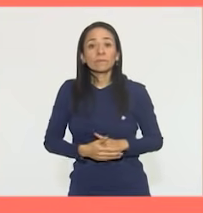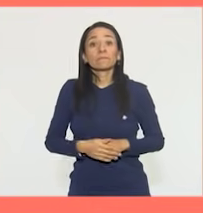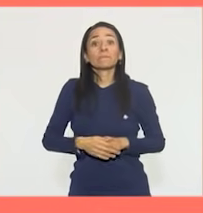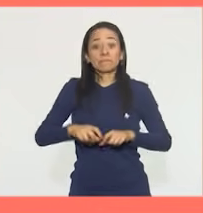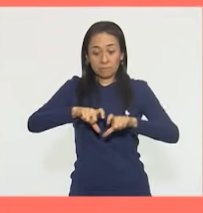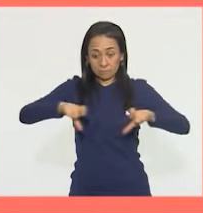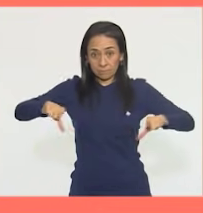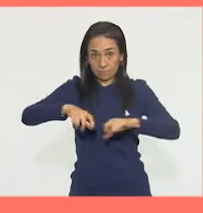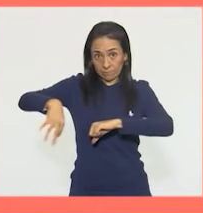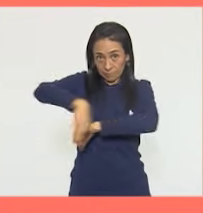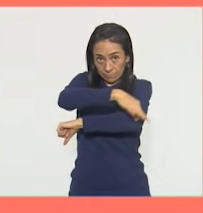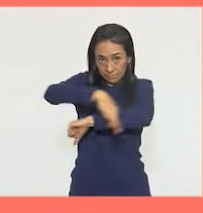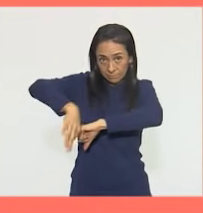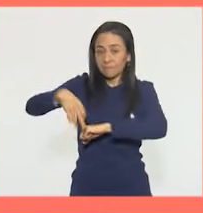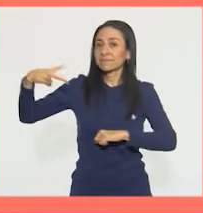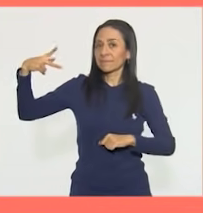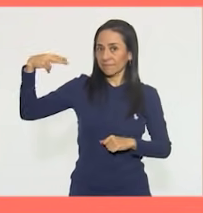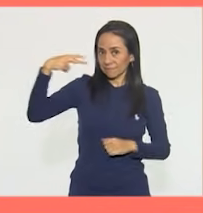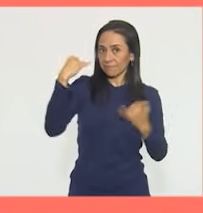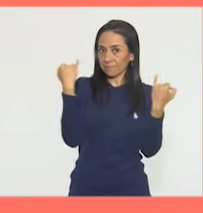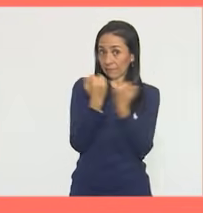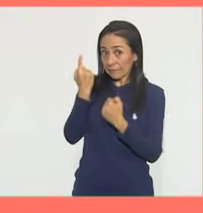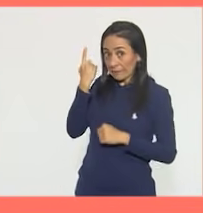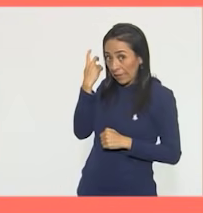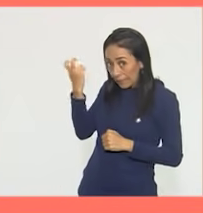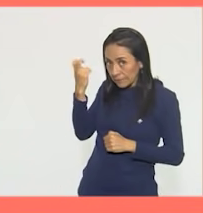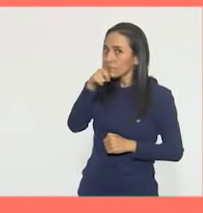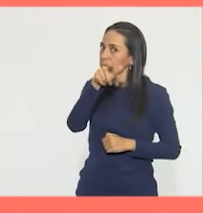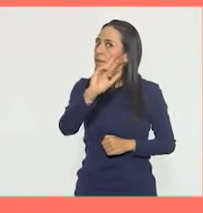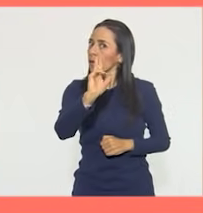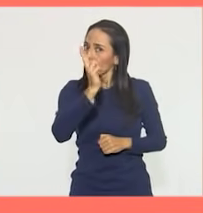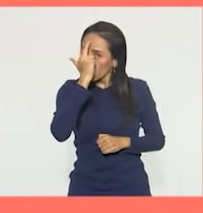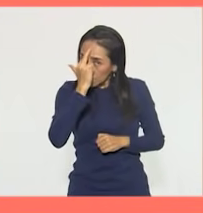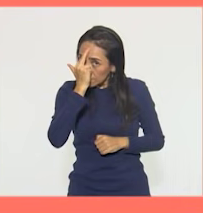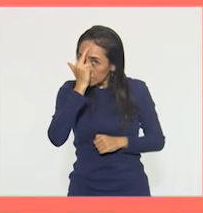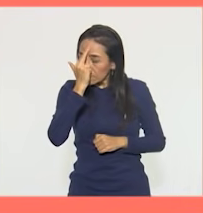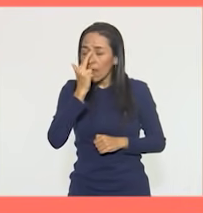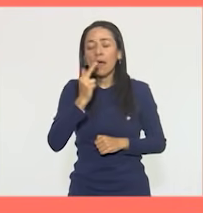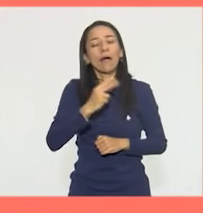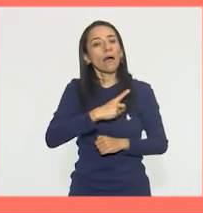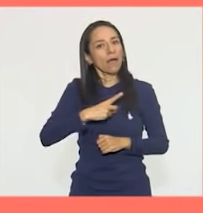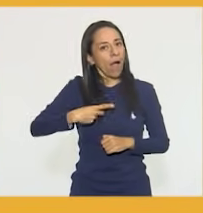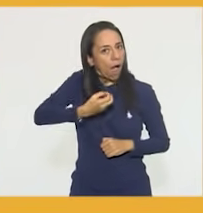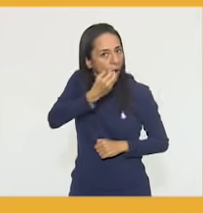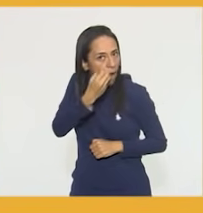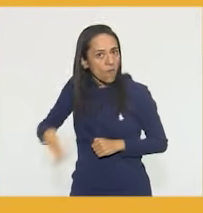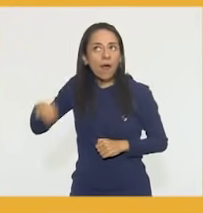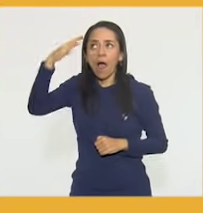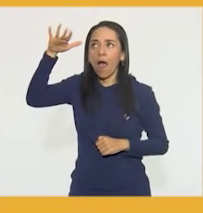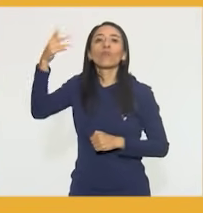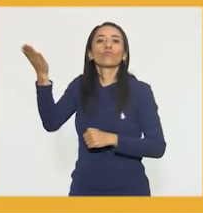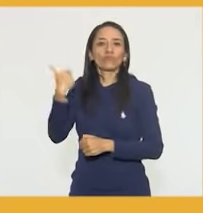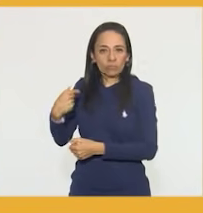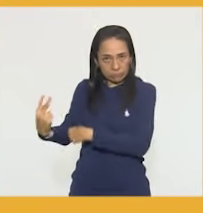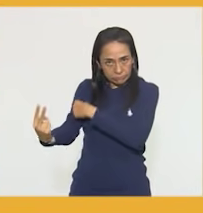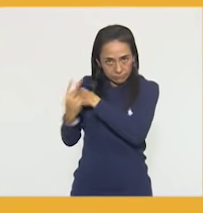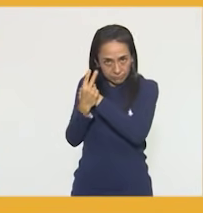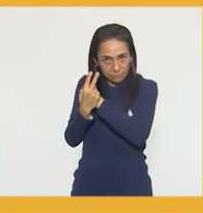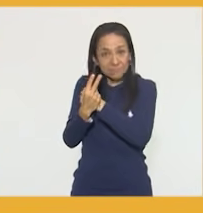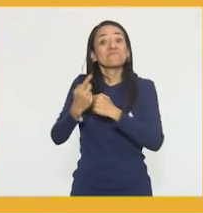y tijeras. Recuerda que la manipulación de estas debe estar supervisada por un adulto.